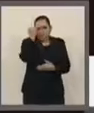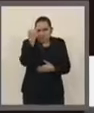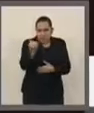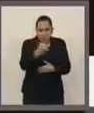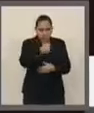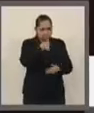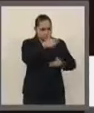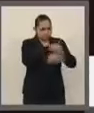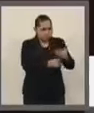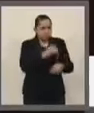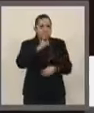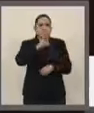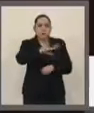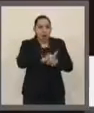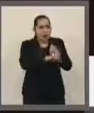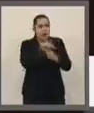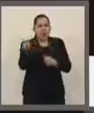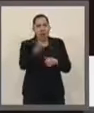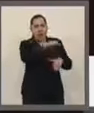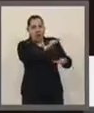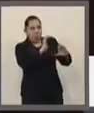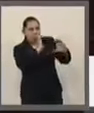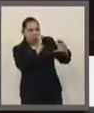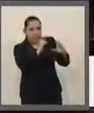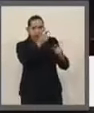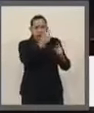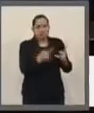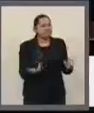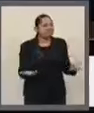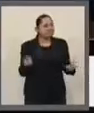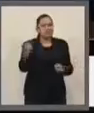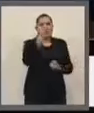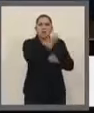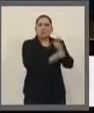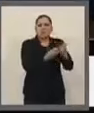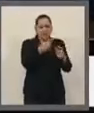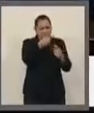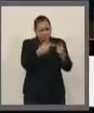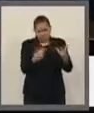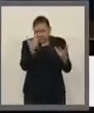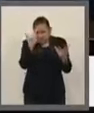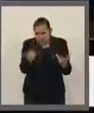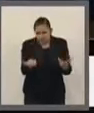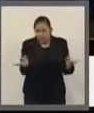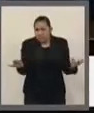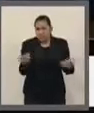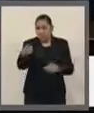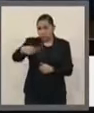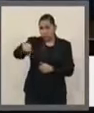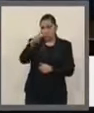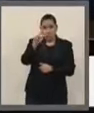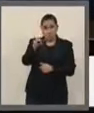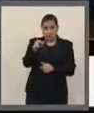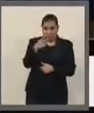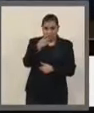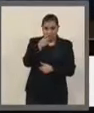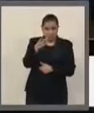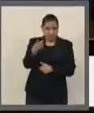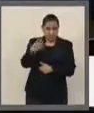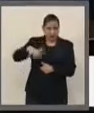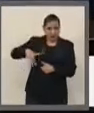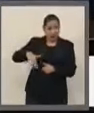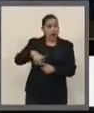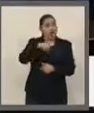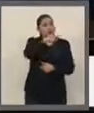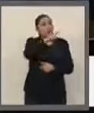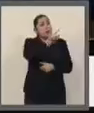una sola. Dice Acción Nacional que a los 23 días no lo aguantan, no lo han aguantado nunca,